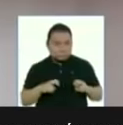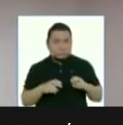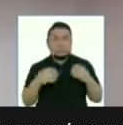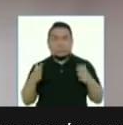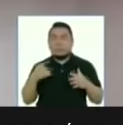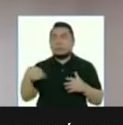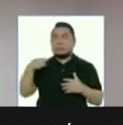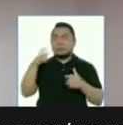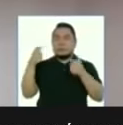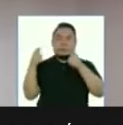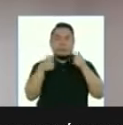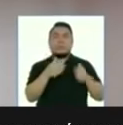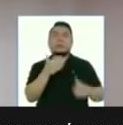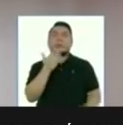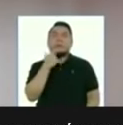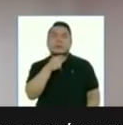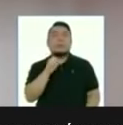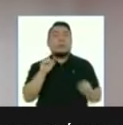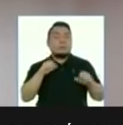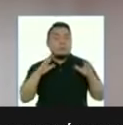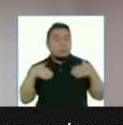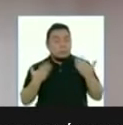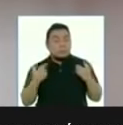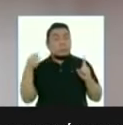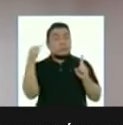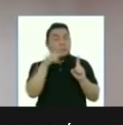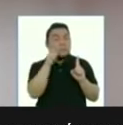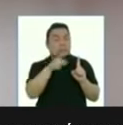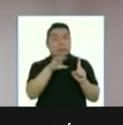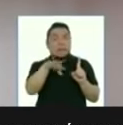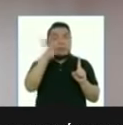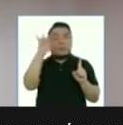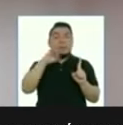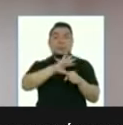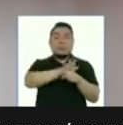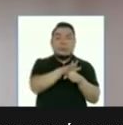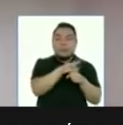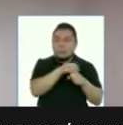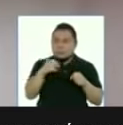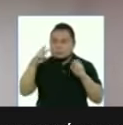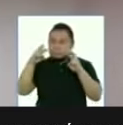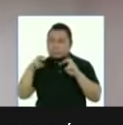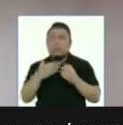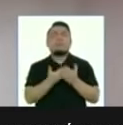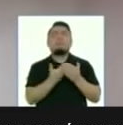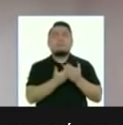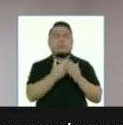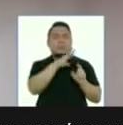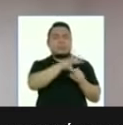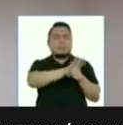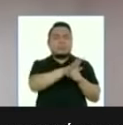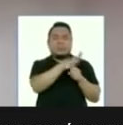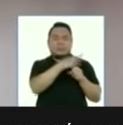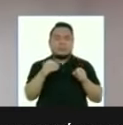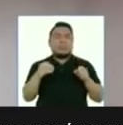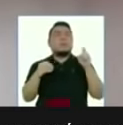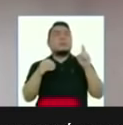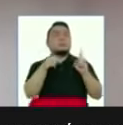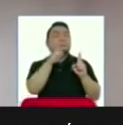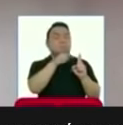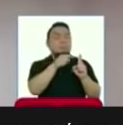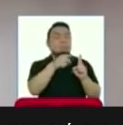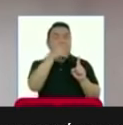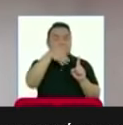estamos haciendo para ver la posibilidad de que podamos encontrar una nueva variante, se hizo un secuenciamiento de su